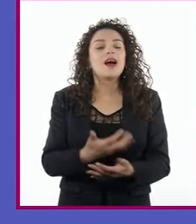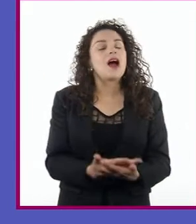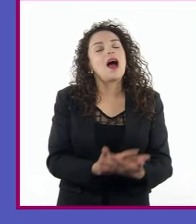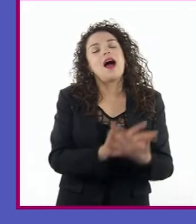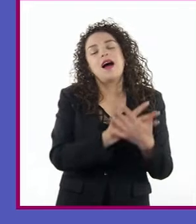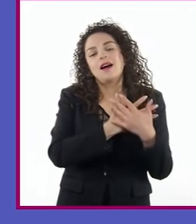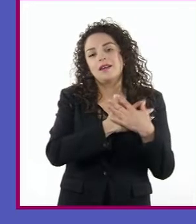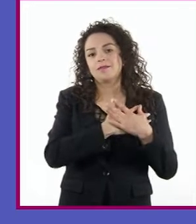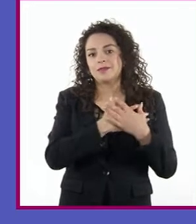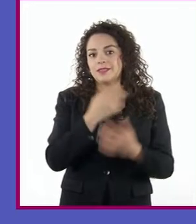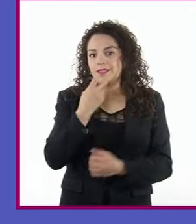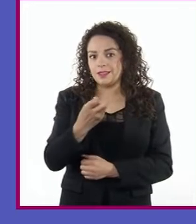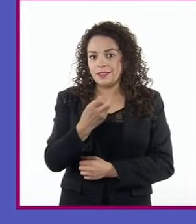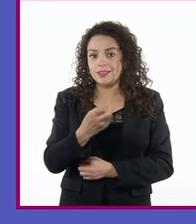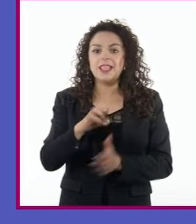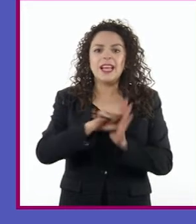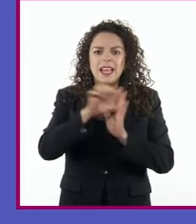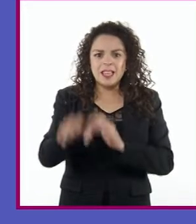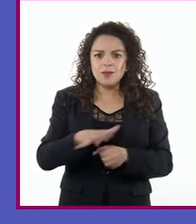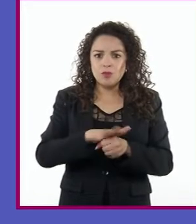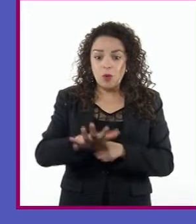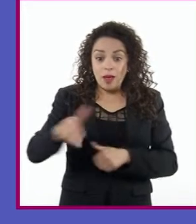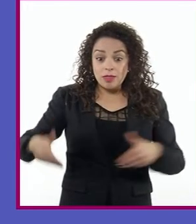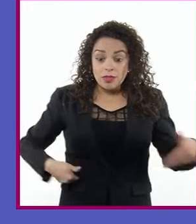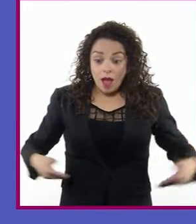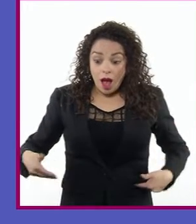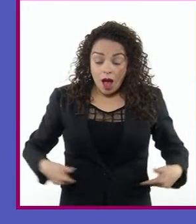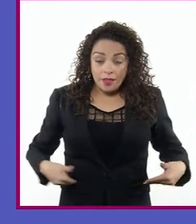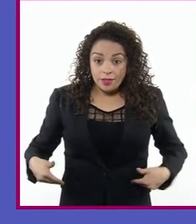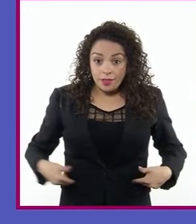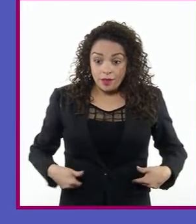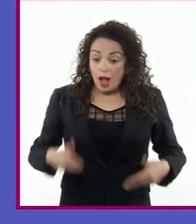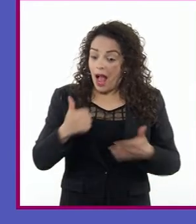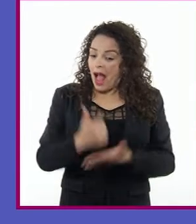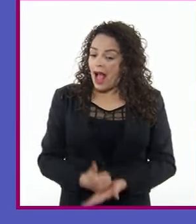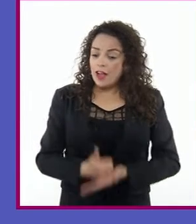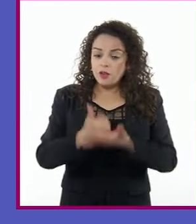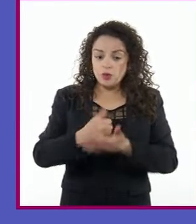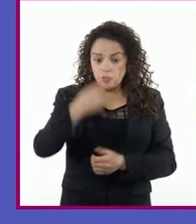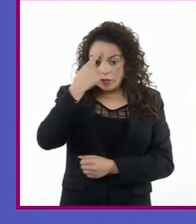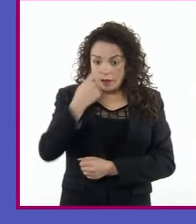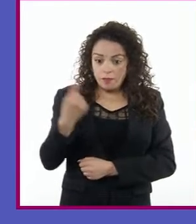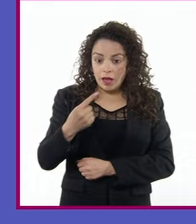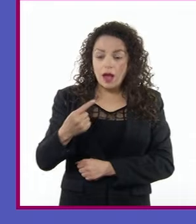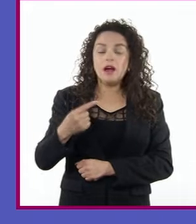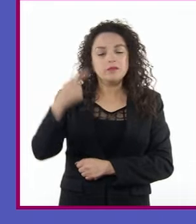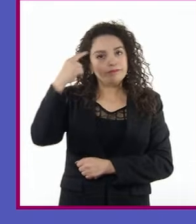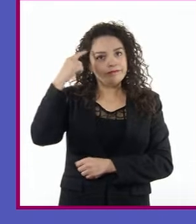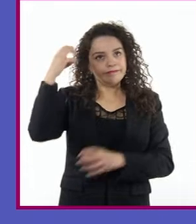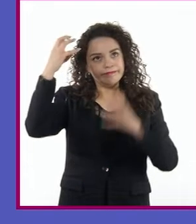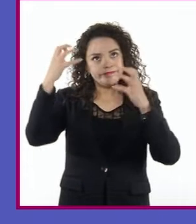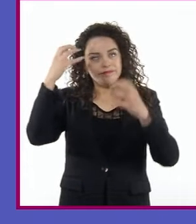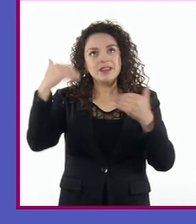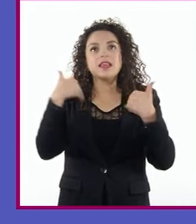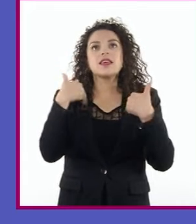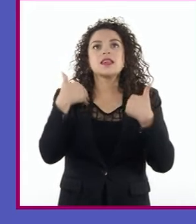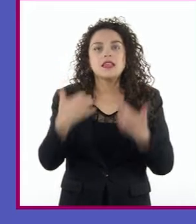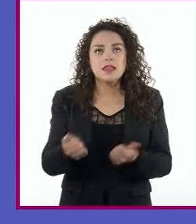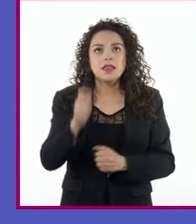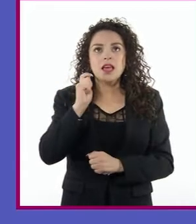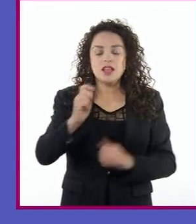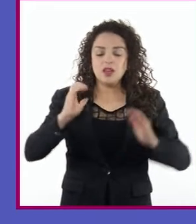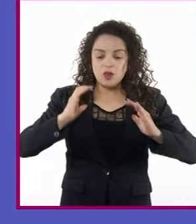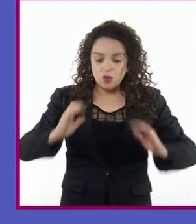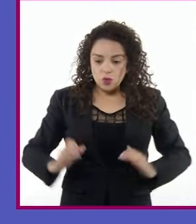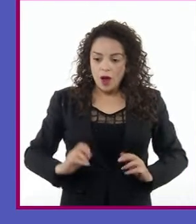una de estas cosas es el teatro. Y el teatro nos ayuda a ser conscientes de nuestro cuerpo, de nuestra voz, de